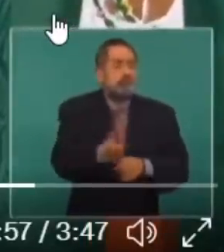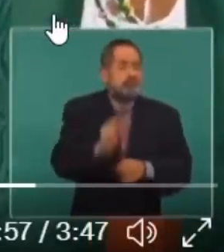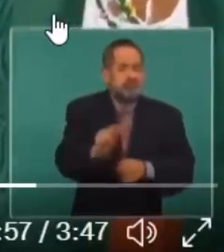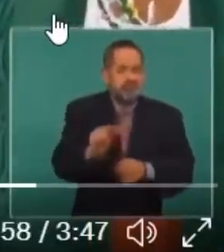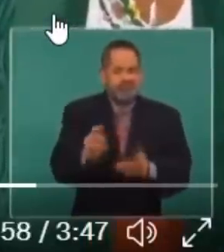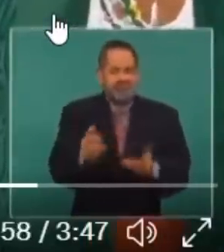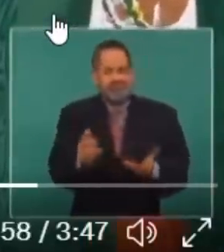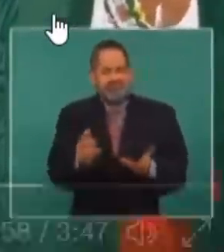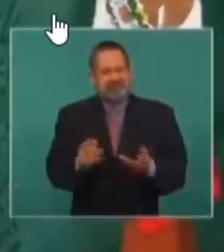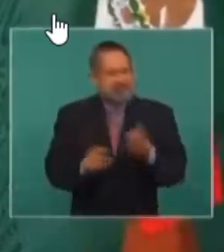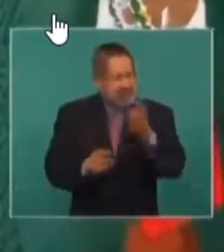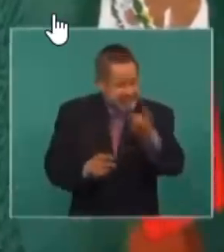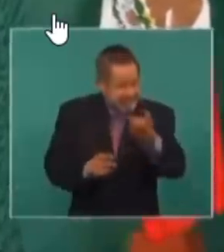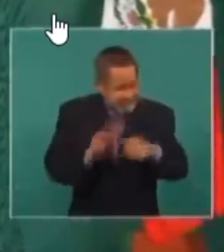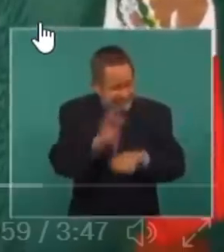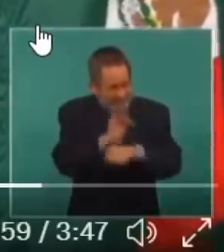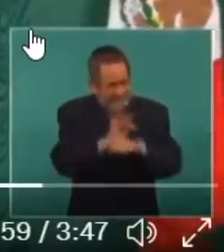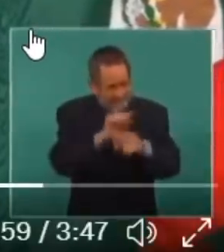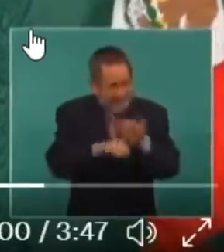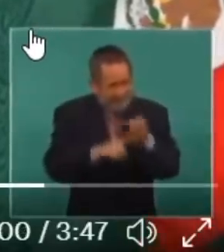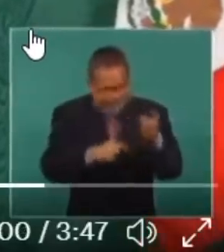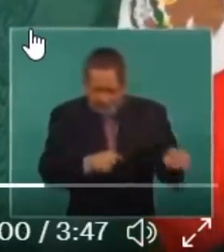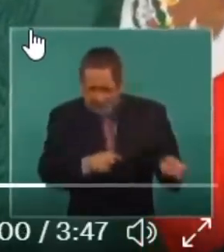eso es lo que van a defender